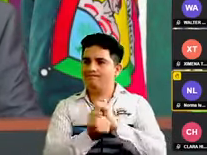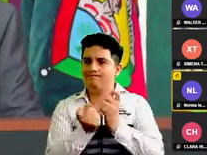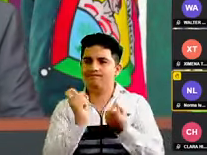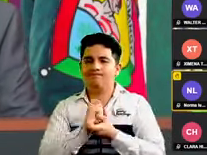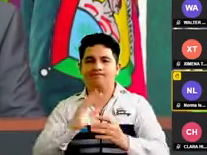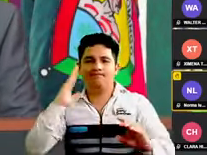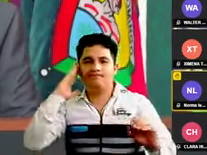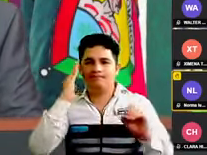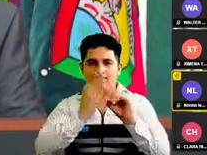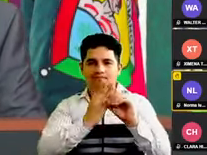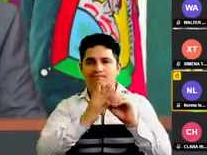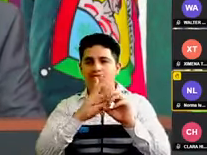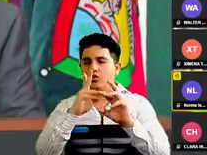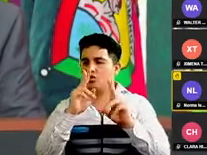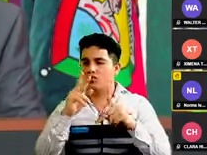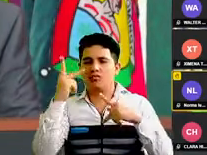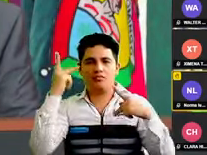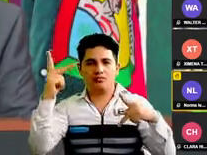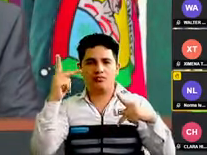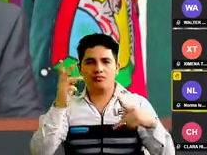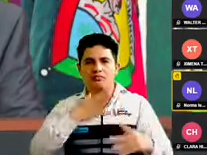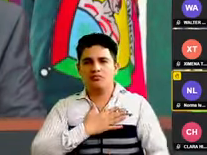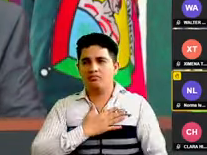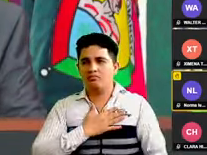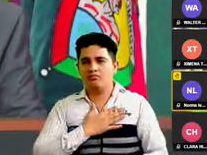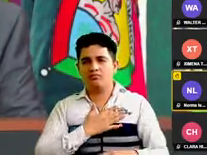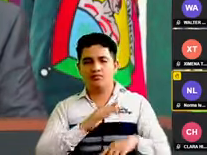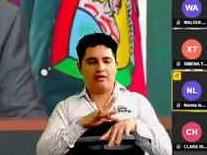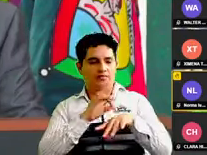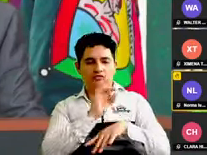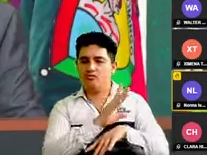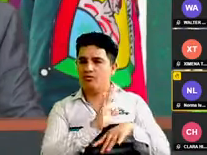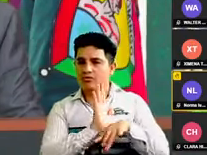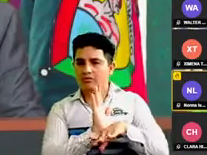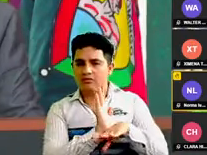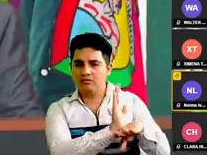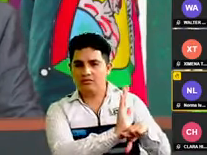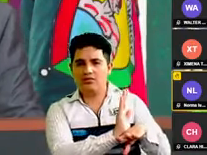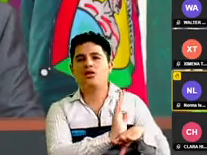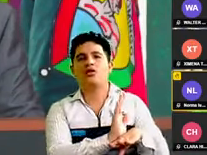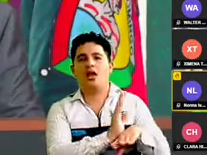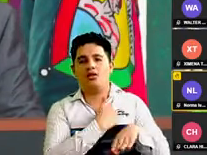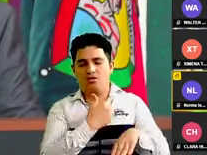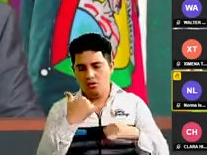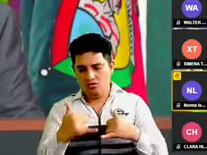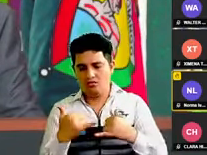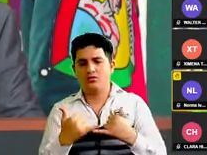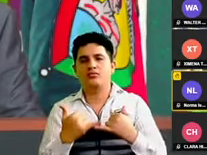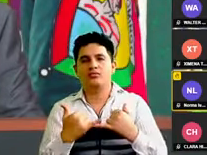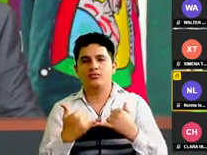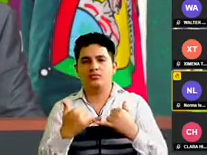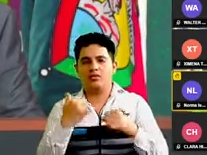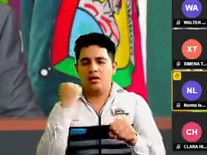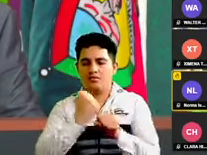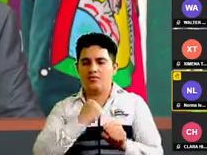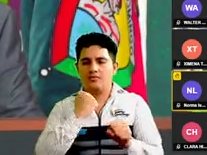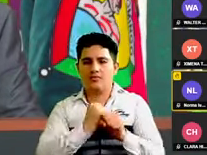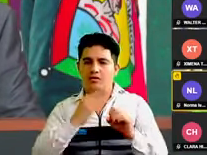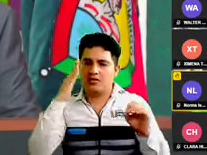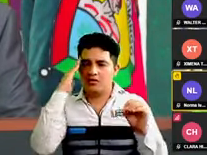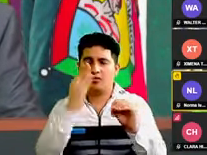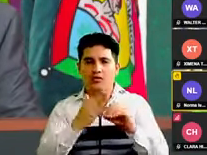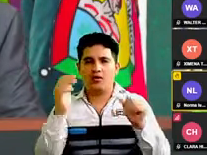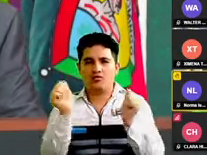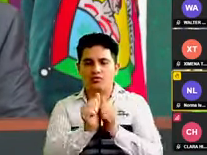coherencia. Cuando es político, póngase en la política y vaya en la campaña, esgrima sus y la divergencia